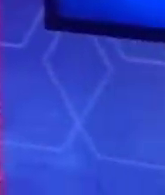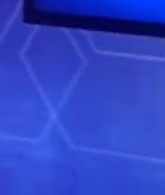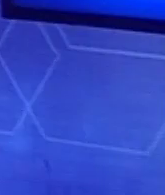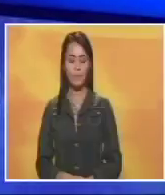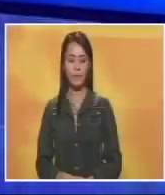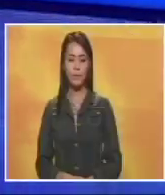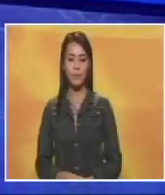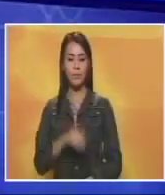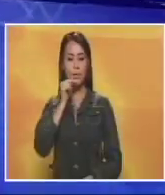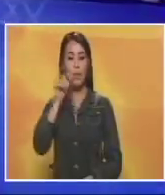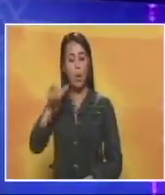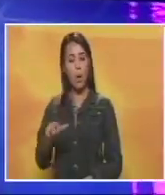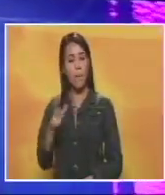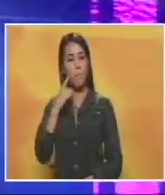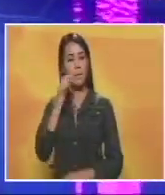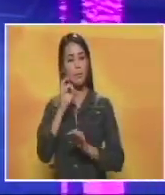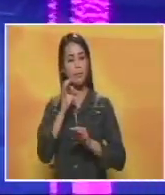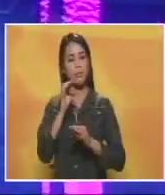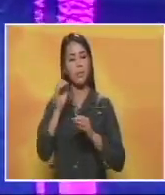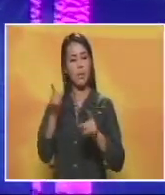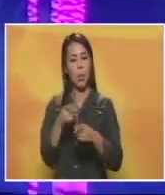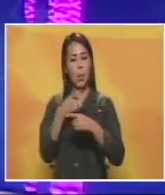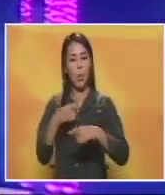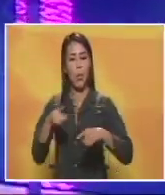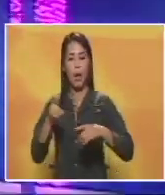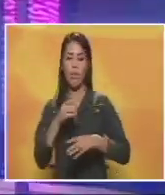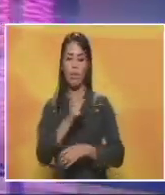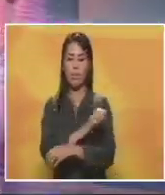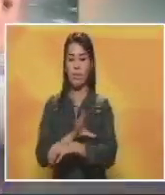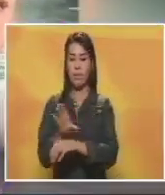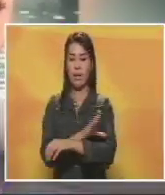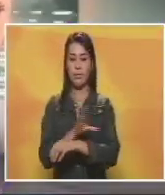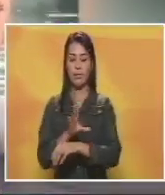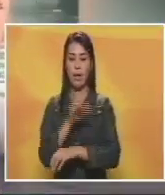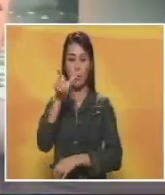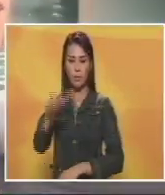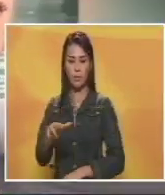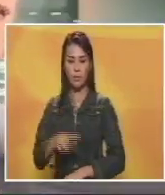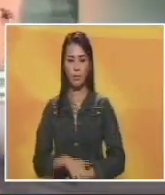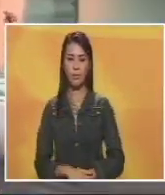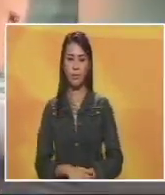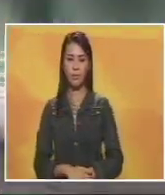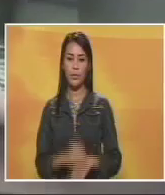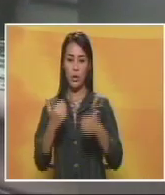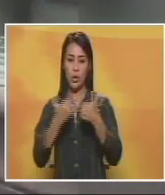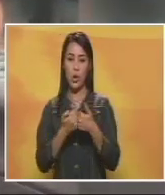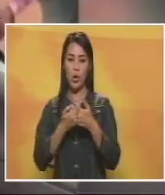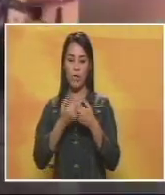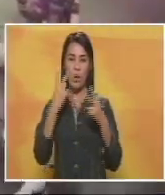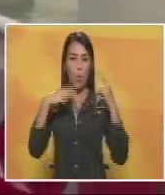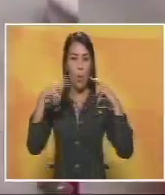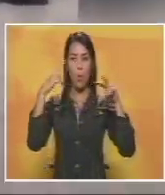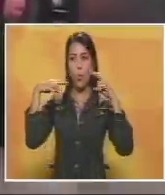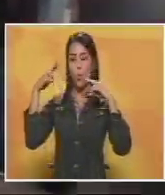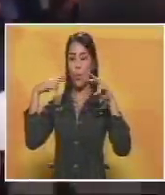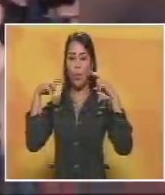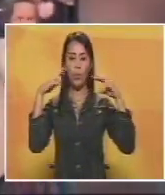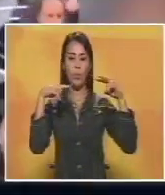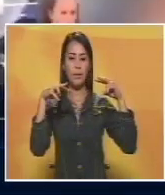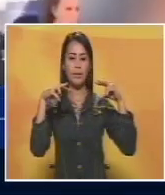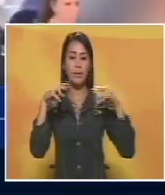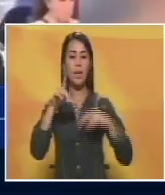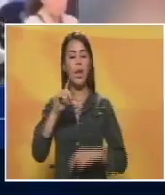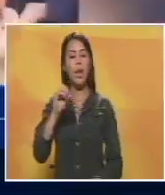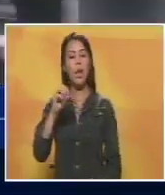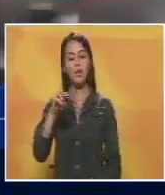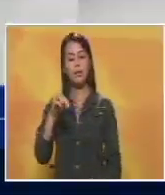Y Justin Bieber le dedicó una serenata a Hailey Baldwin en Buckingham. La pareja estuvo de paseo por Londres y en su estadía,